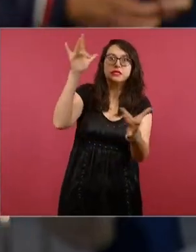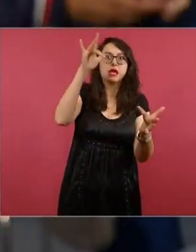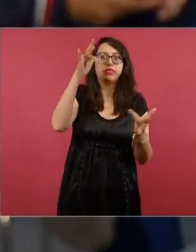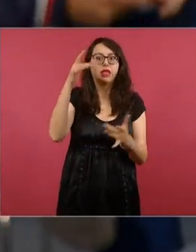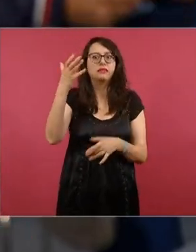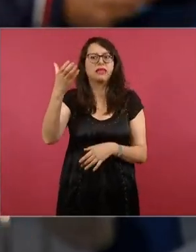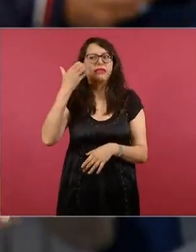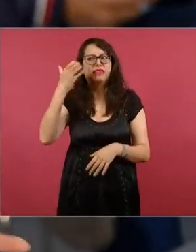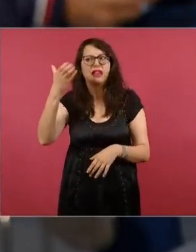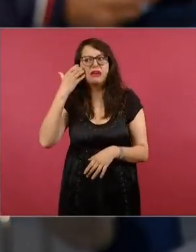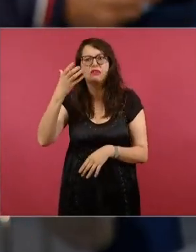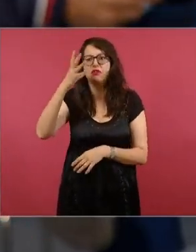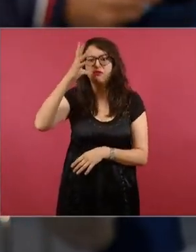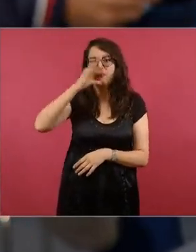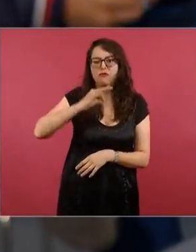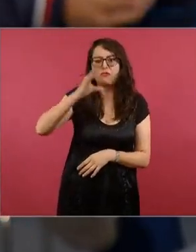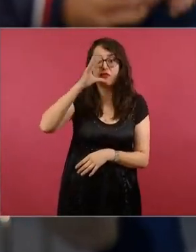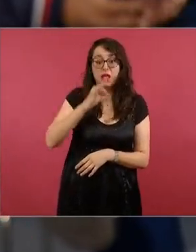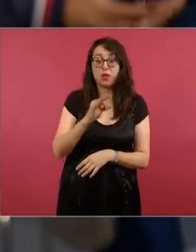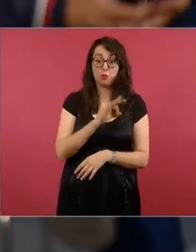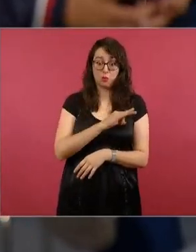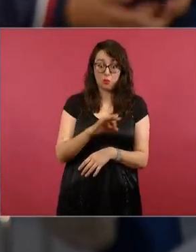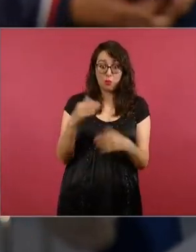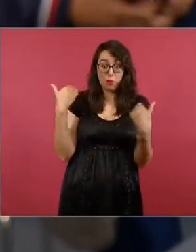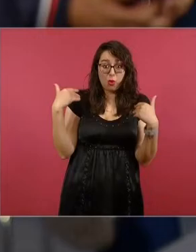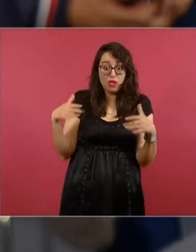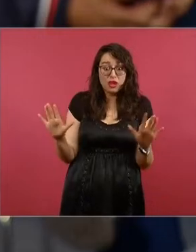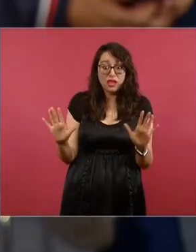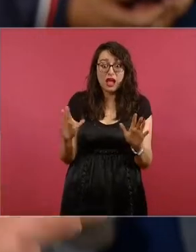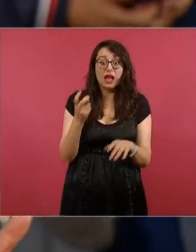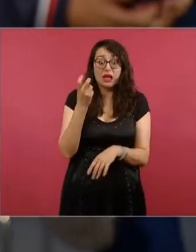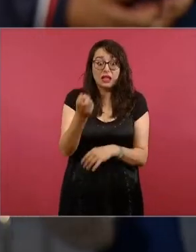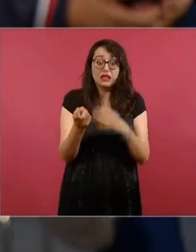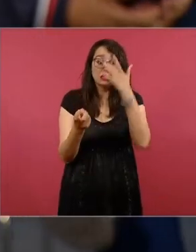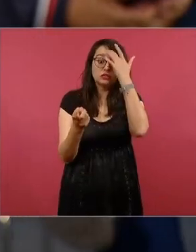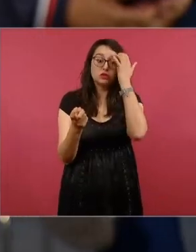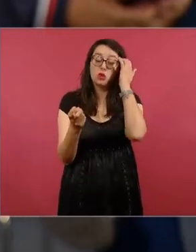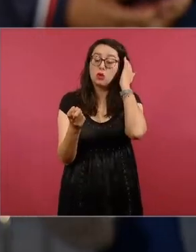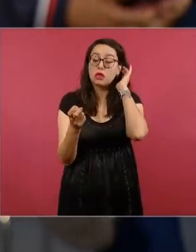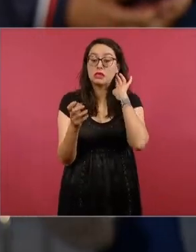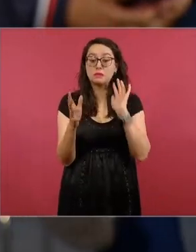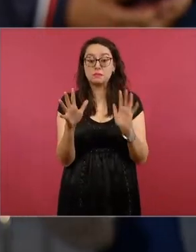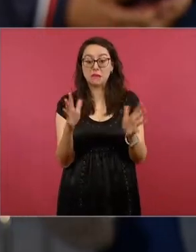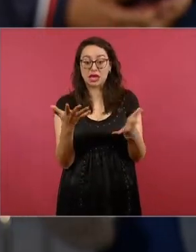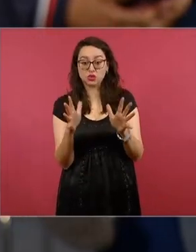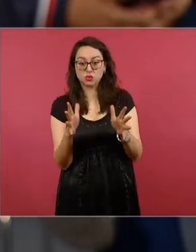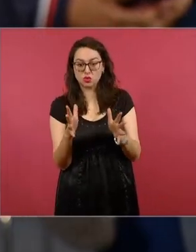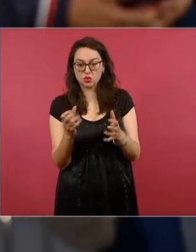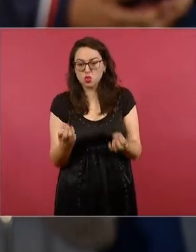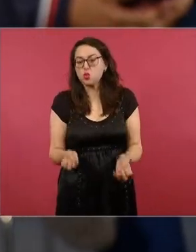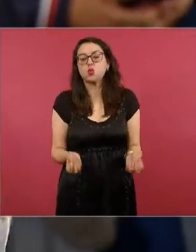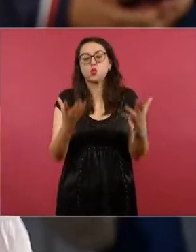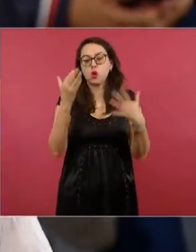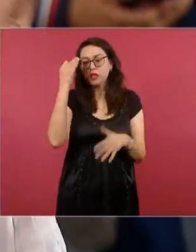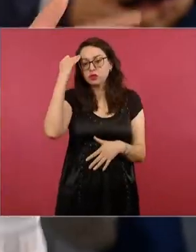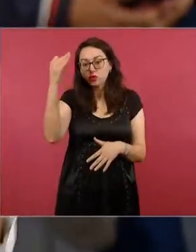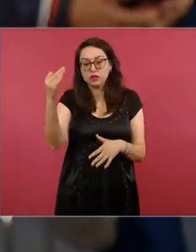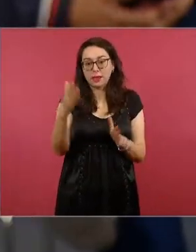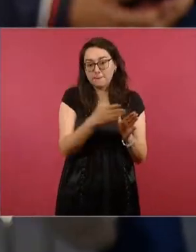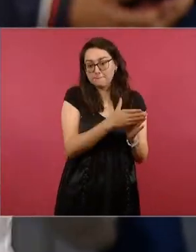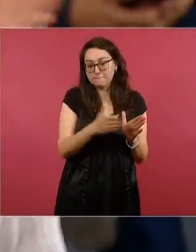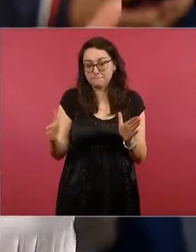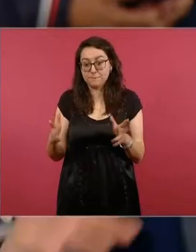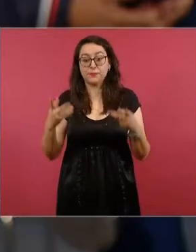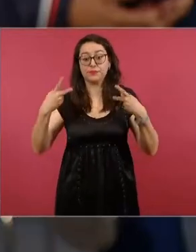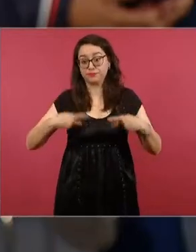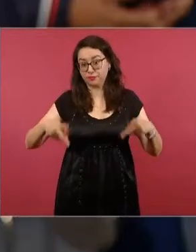Saber con exactitud qué puede pasar y también conocer cuál es el tiempo estimado en el que el que esté interesado en